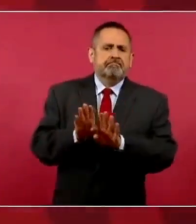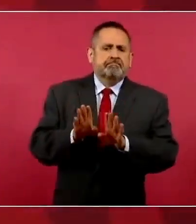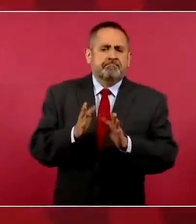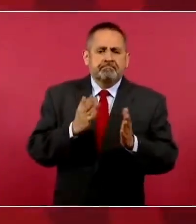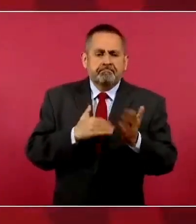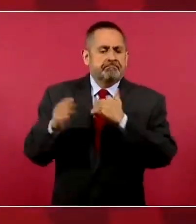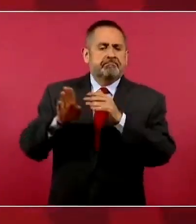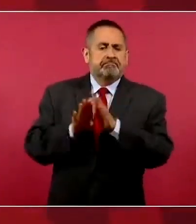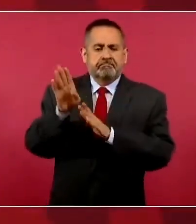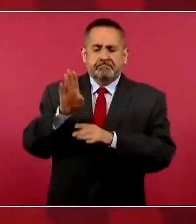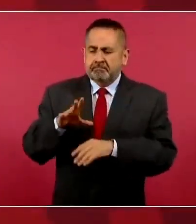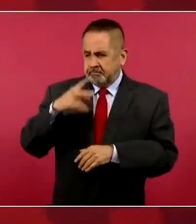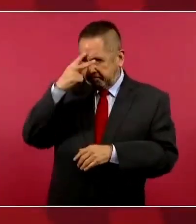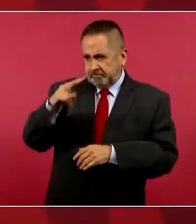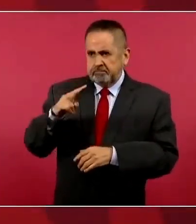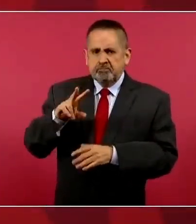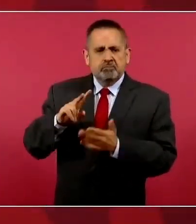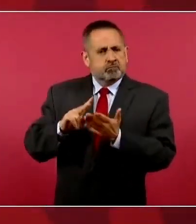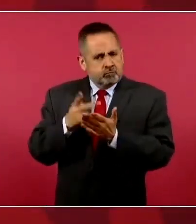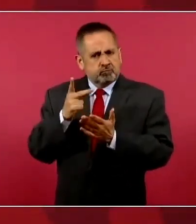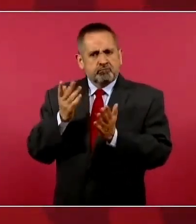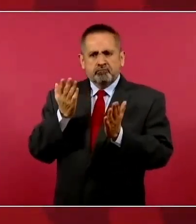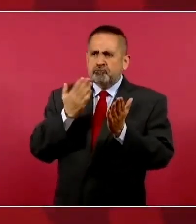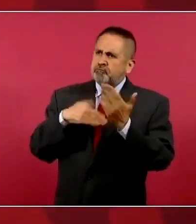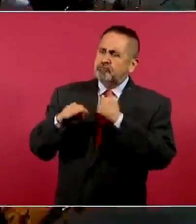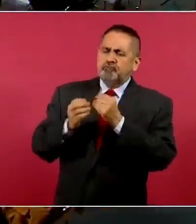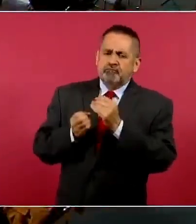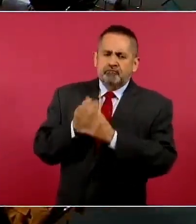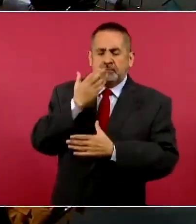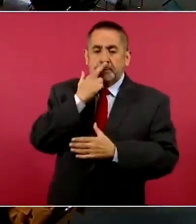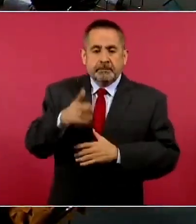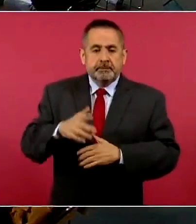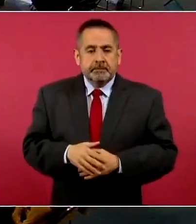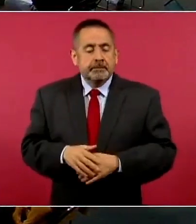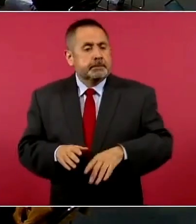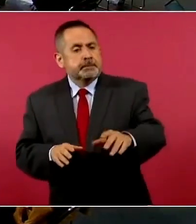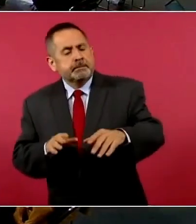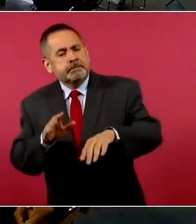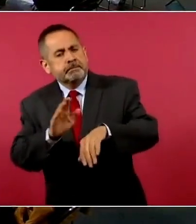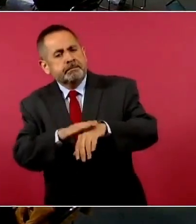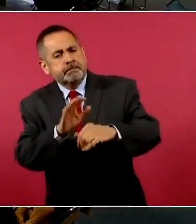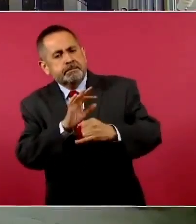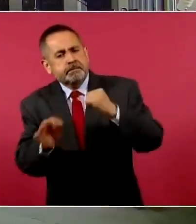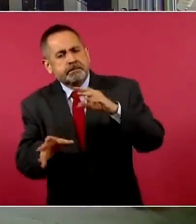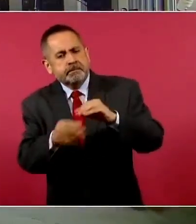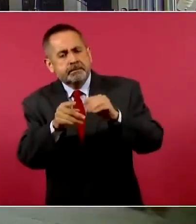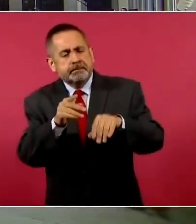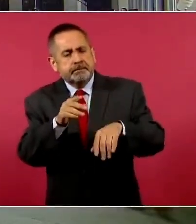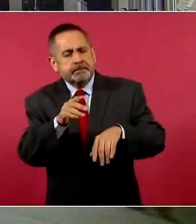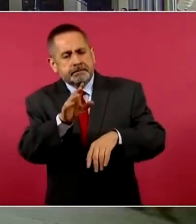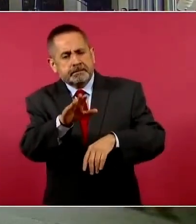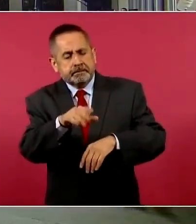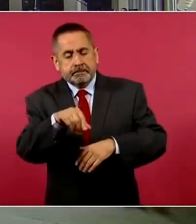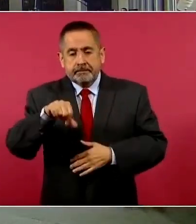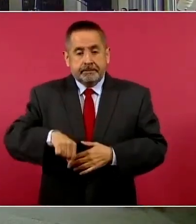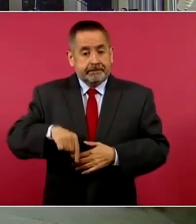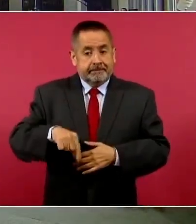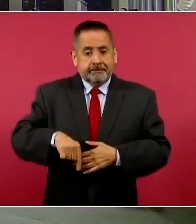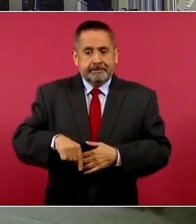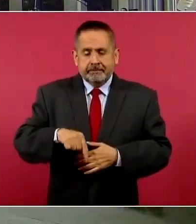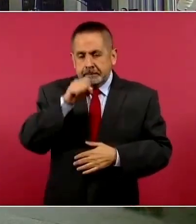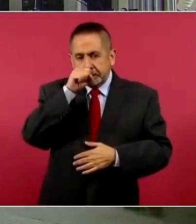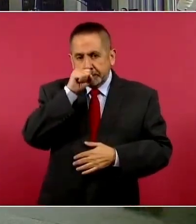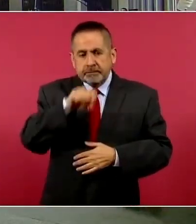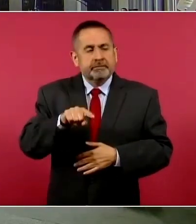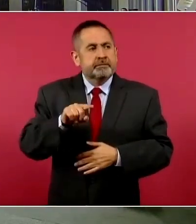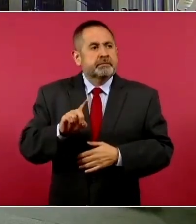va a seguir renaciendo México. Inclusive una cosa, perdón que lo interrumpa, aquí se celebraba lo mismo que hoy se celebra